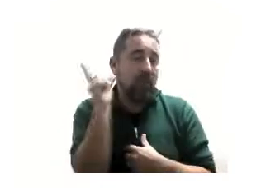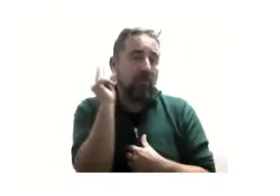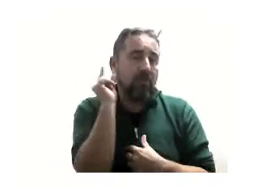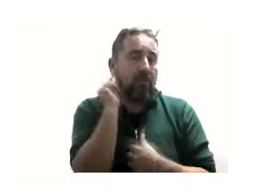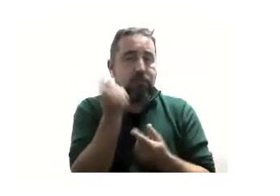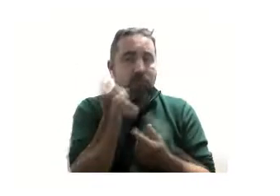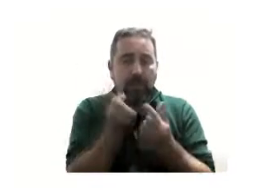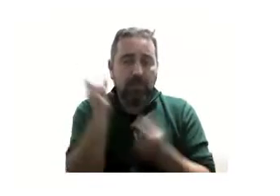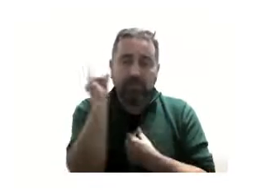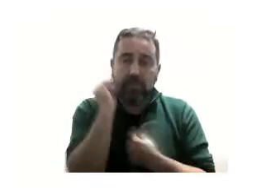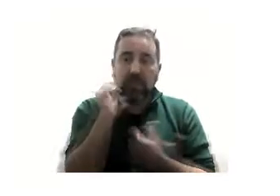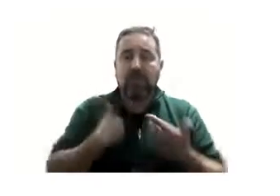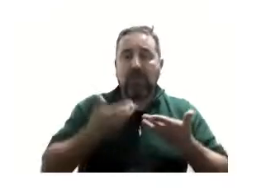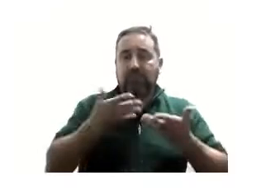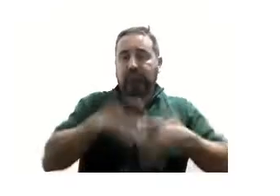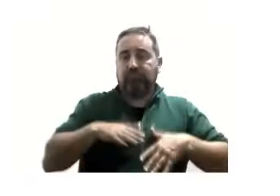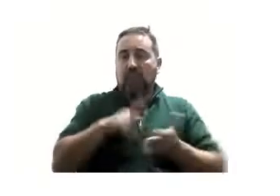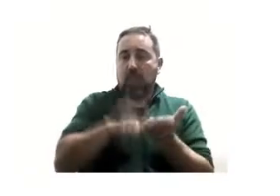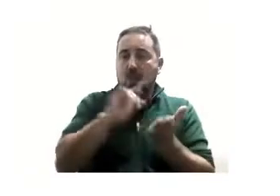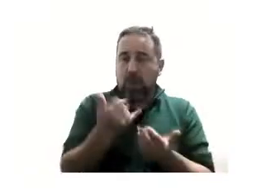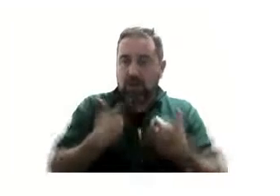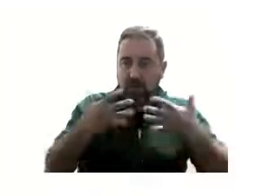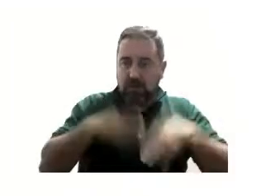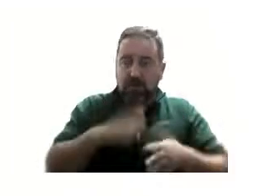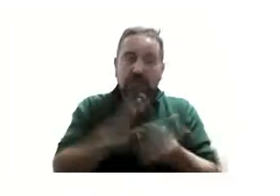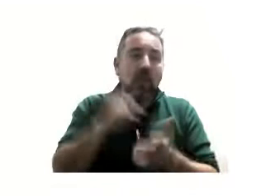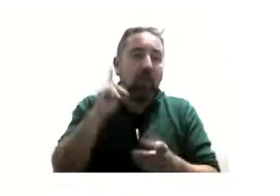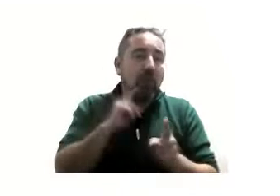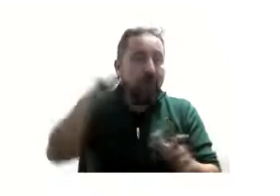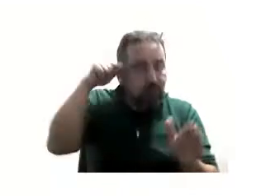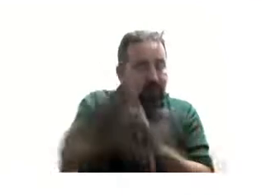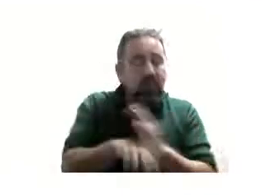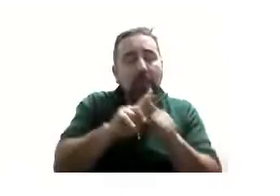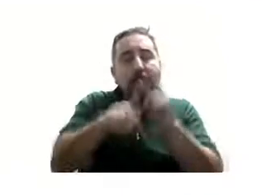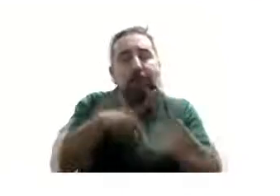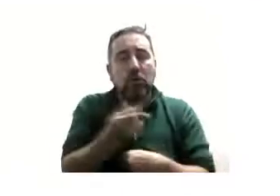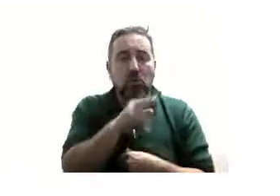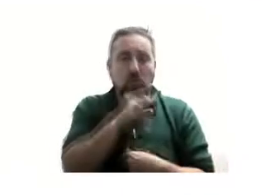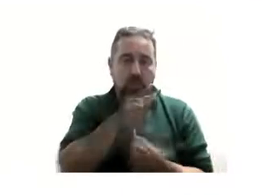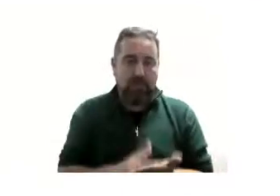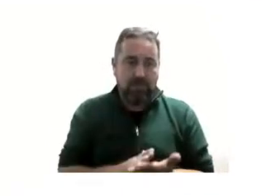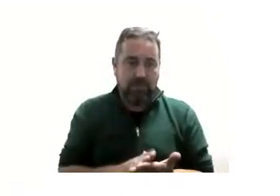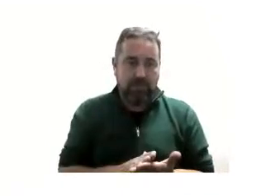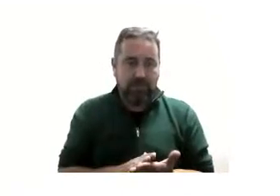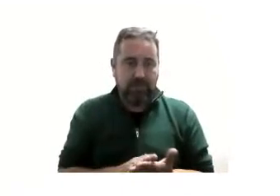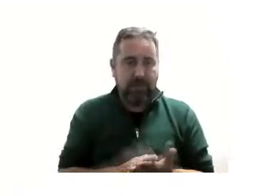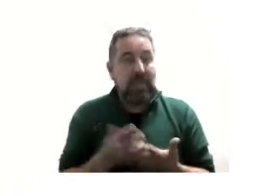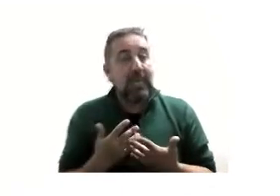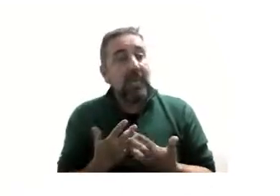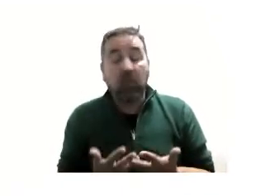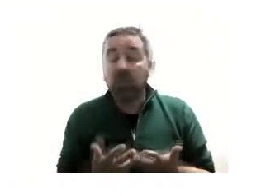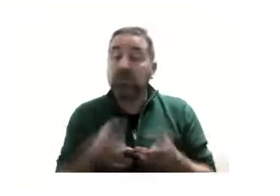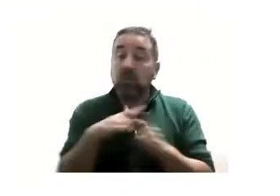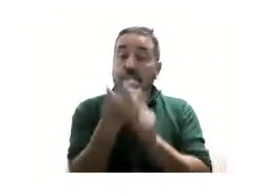una vez que ya ha adquirido el lenguaje, lo que sería una sordera profunda poslocutiva, ya teniendo lenguaje. Esta indicación no ha